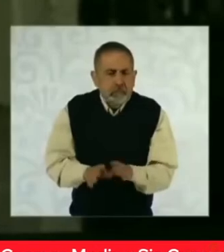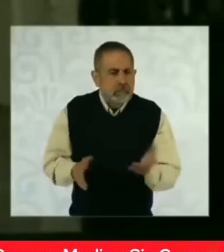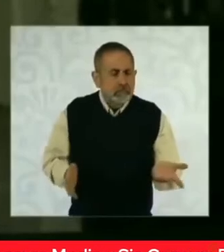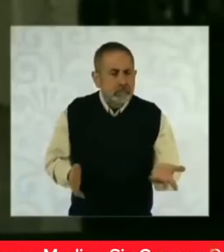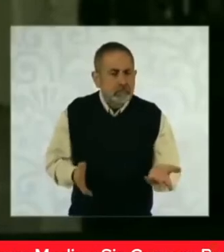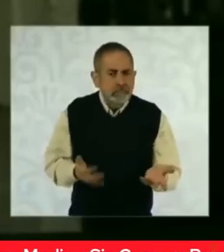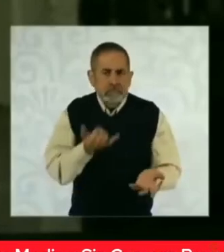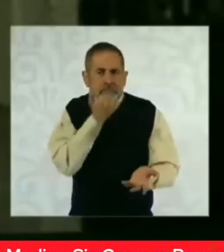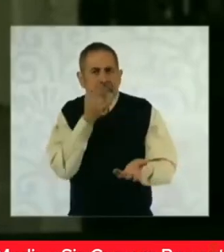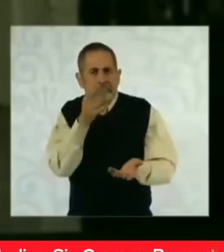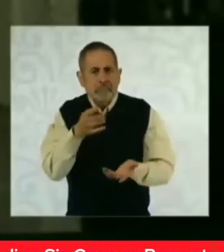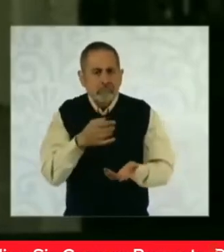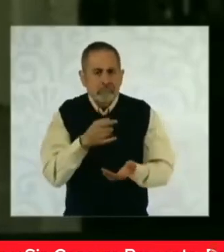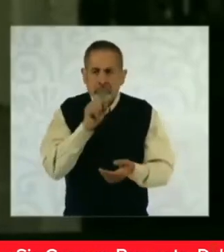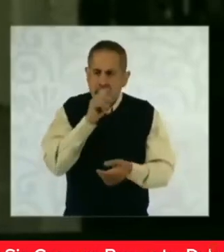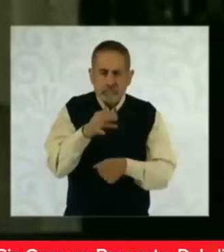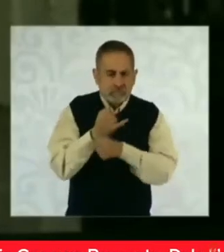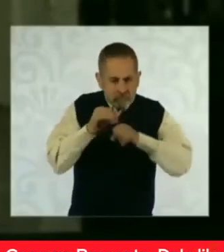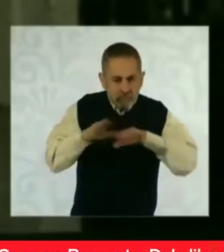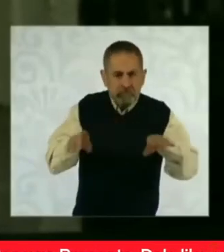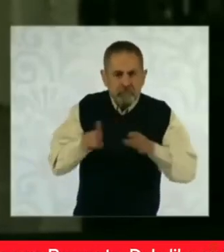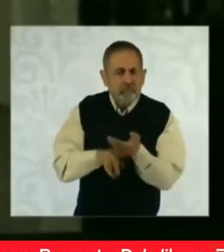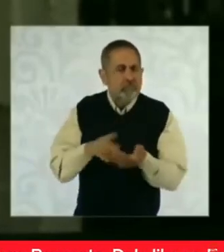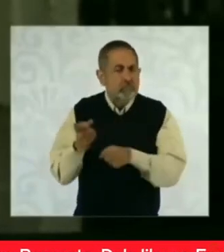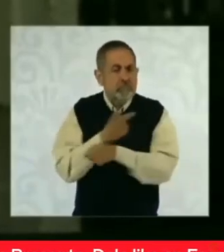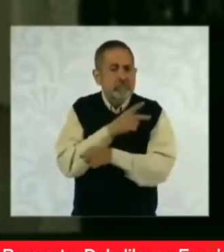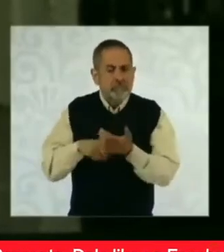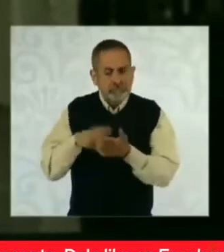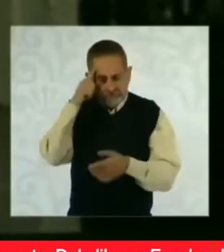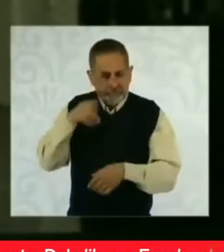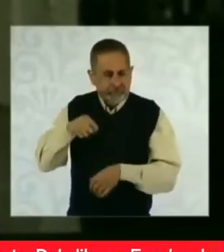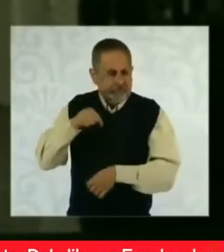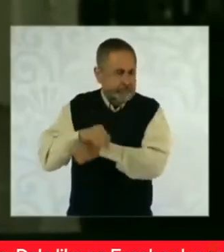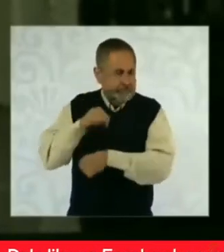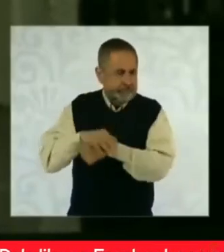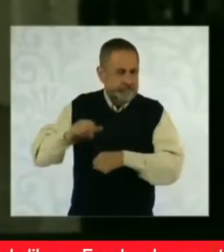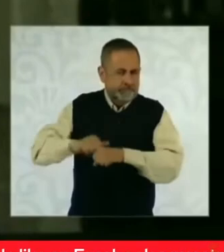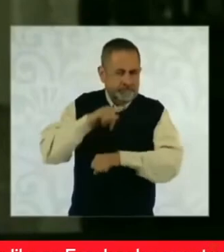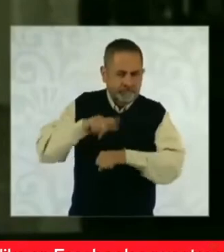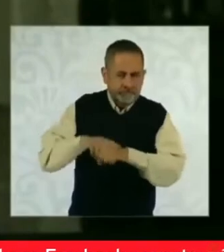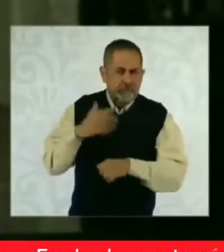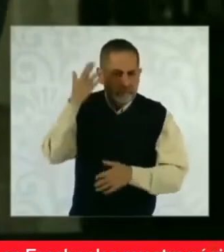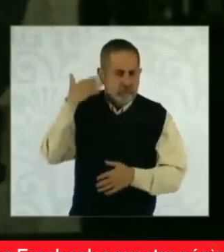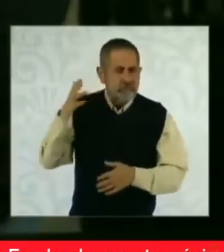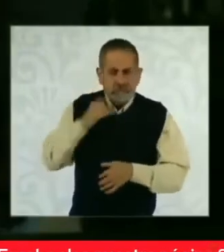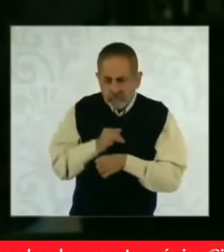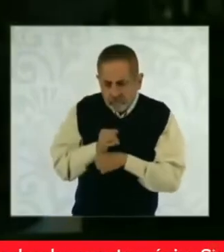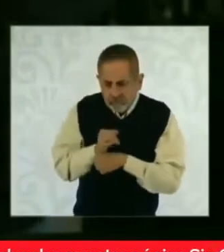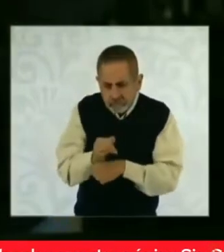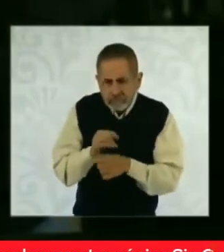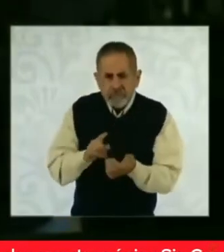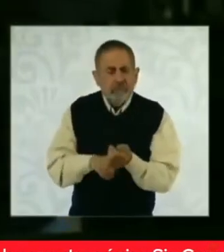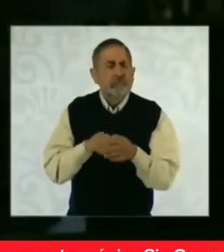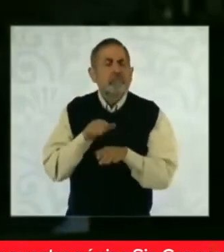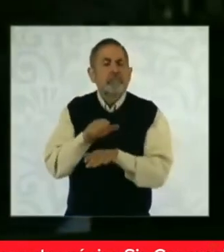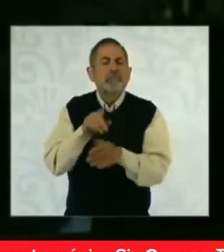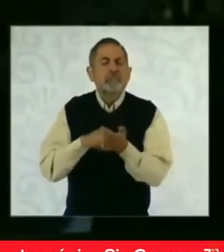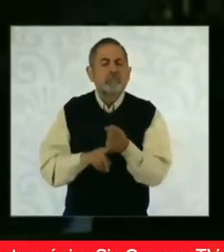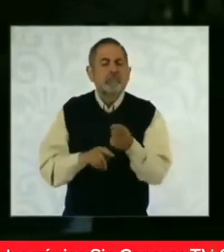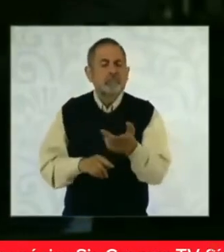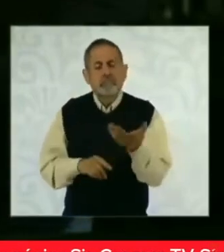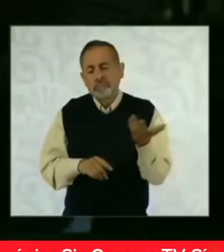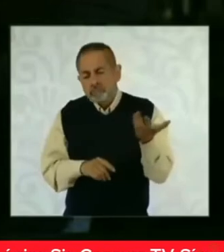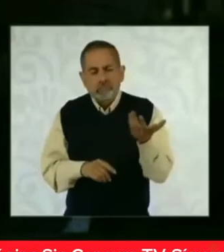información también derivada de lo que tiene que ver con la defensa nacional respecto de investigaciones que hizo en torno